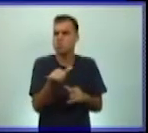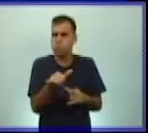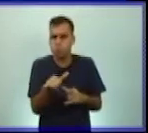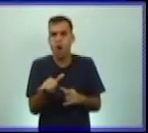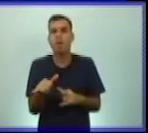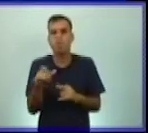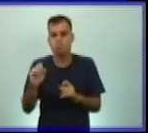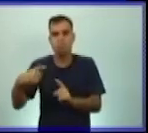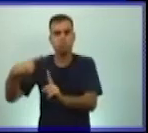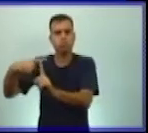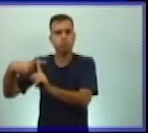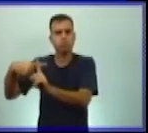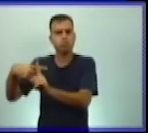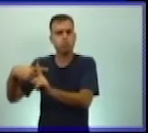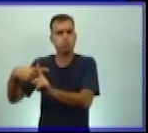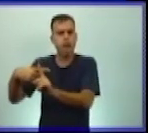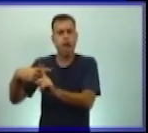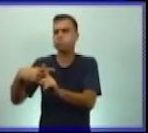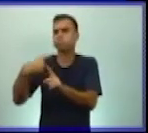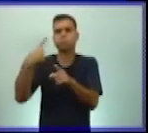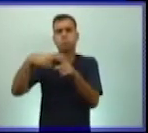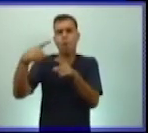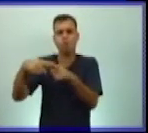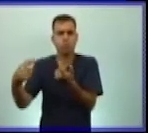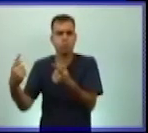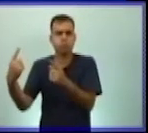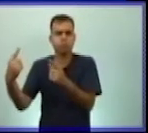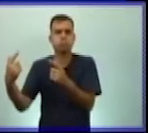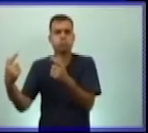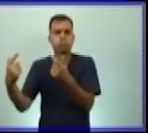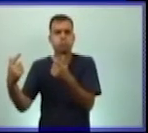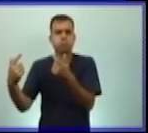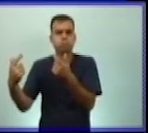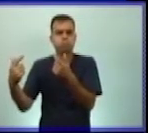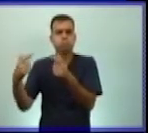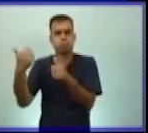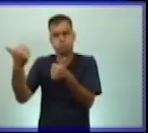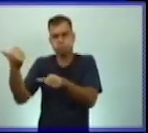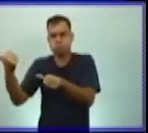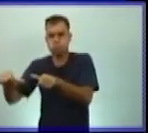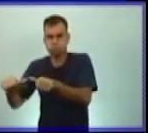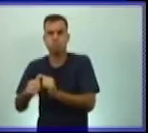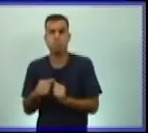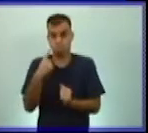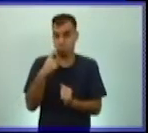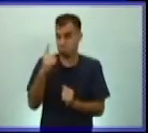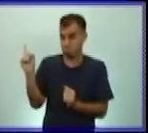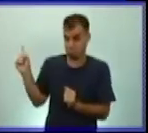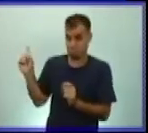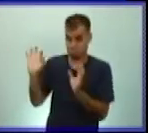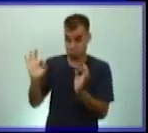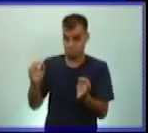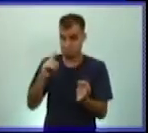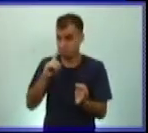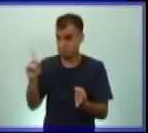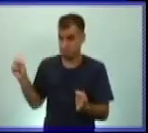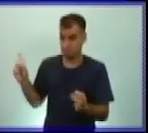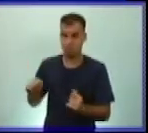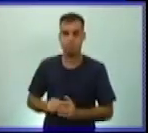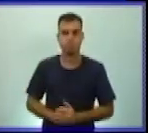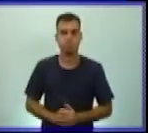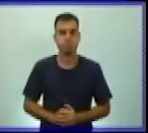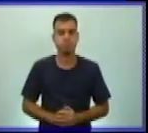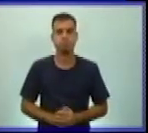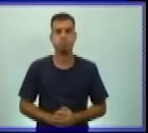de las masas de todas las sustancias que se producen? Los invito entonces a observar este esquema. Fíjense que